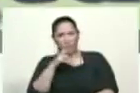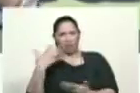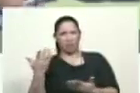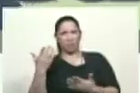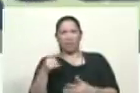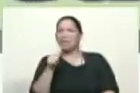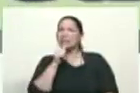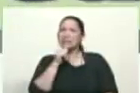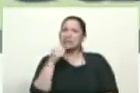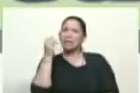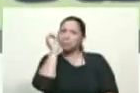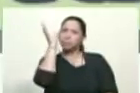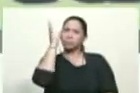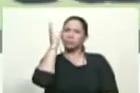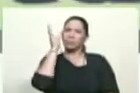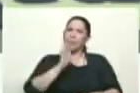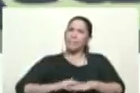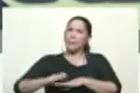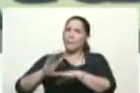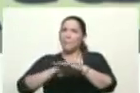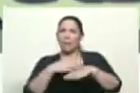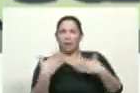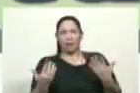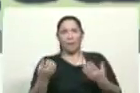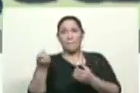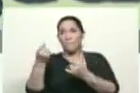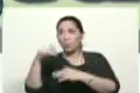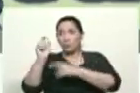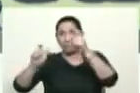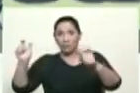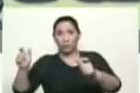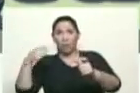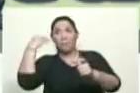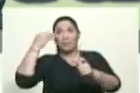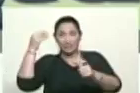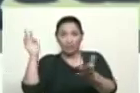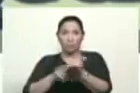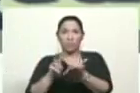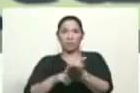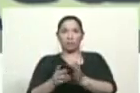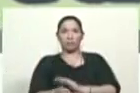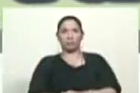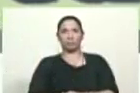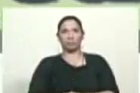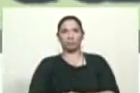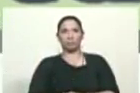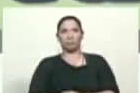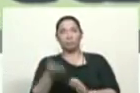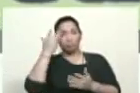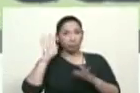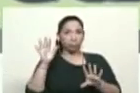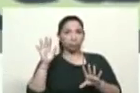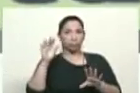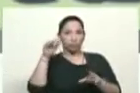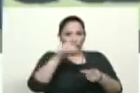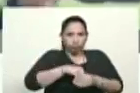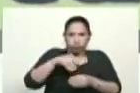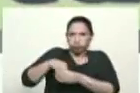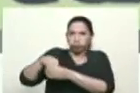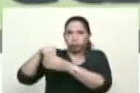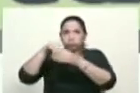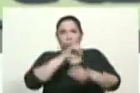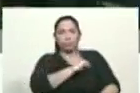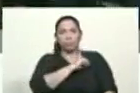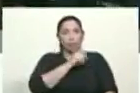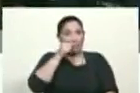suceder? Pero lo lanzaron y mucha gente, o alguna gente, creyó que era verdad. para tratar de meter miedo y que ese pueblo